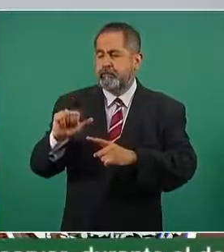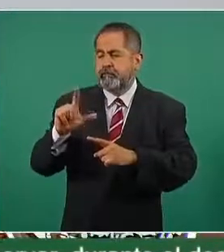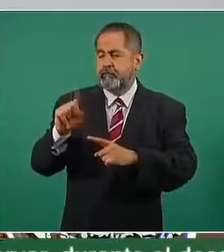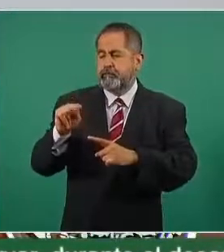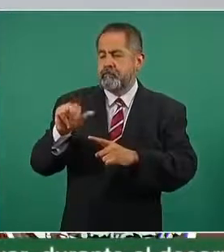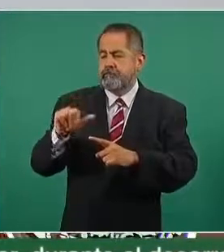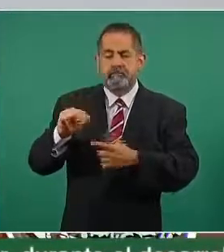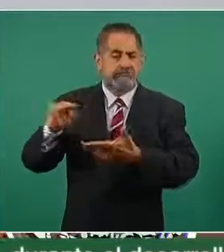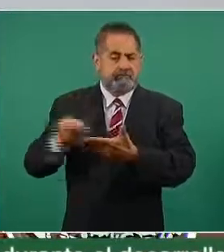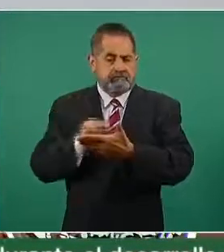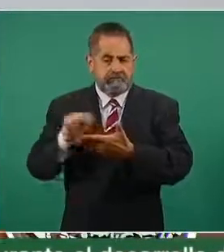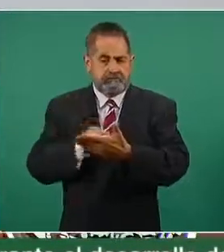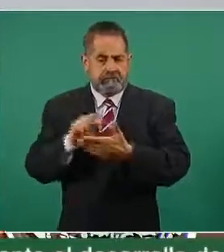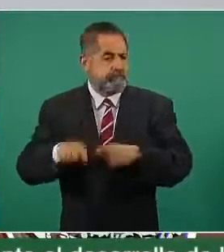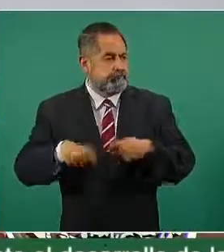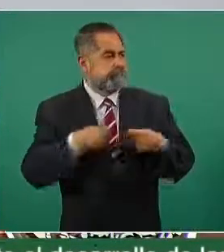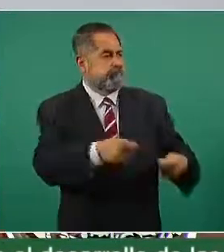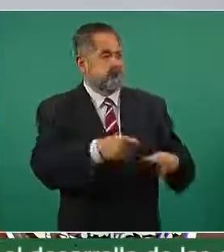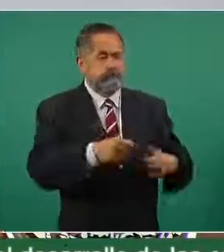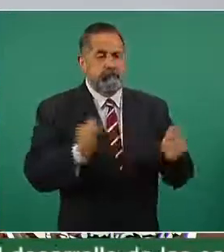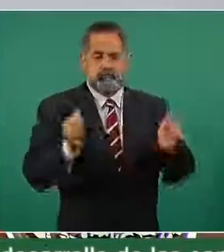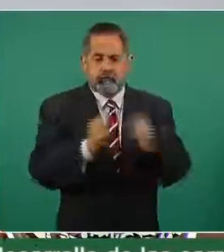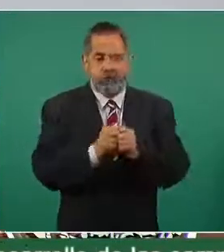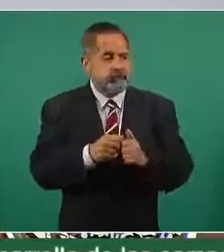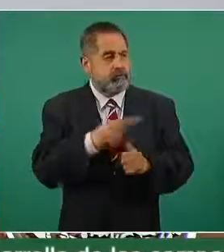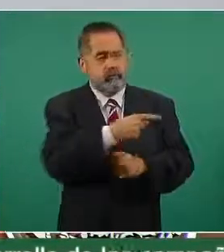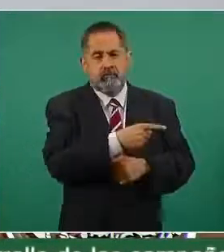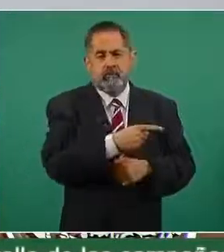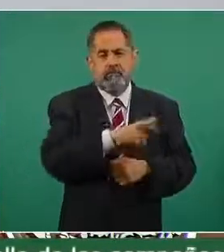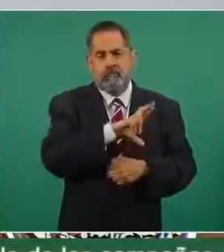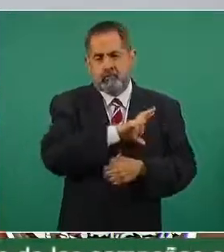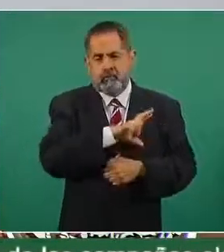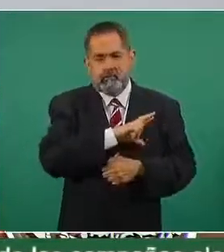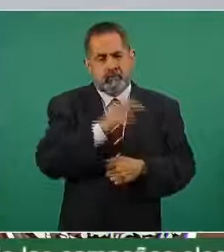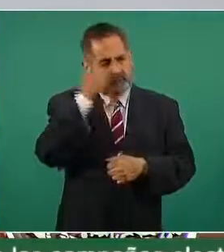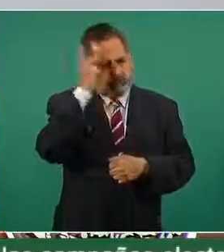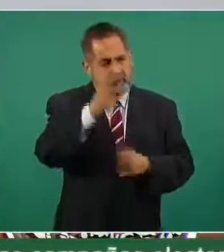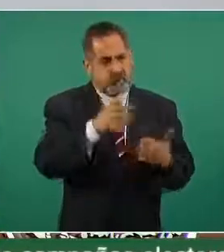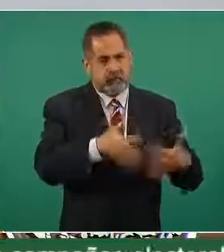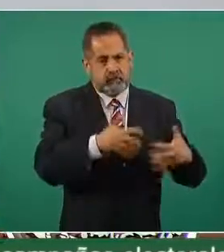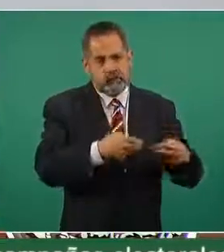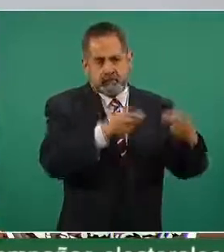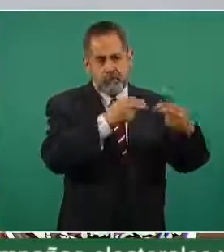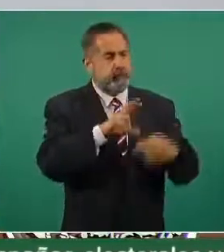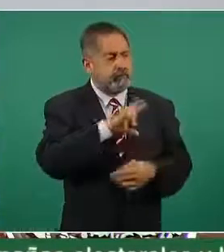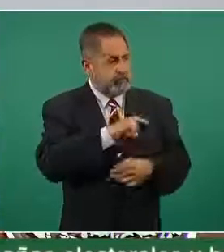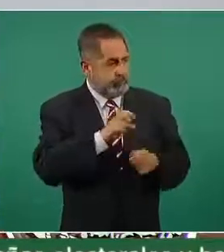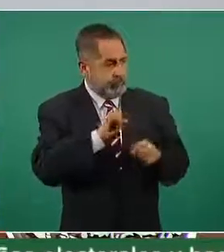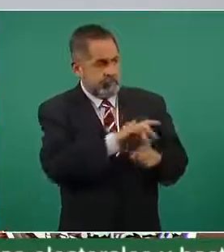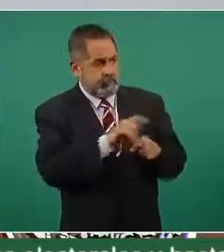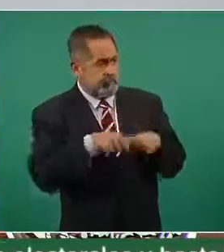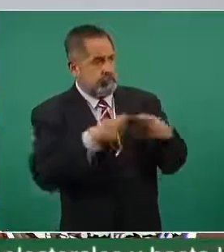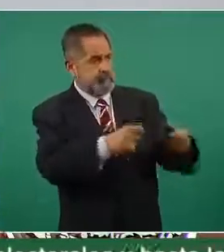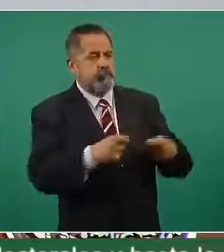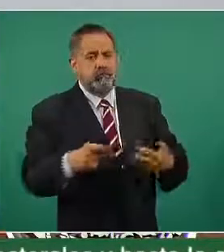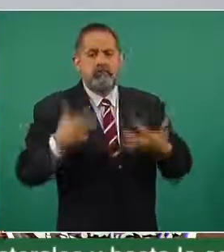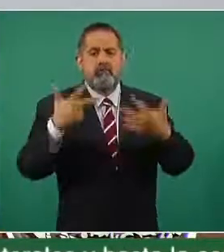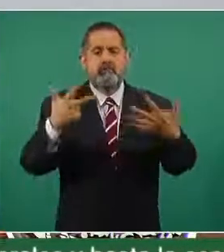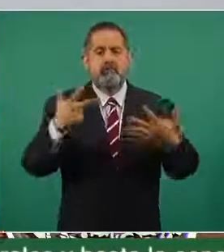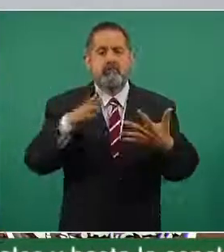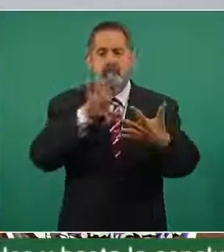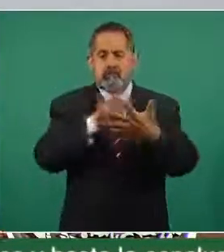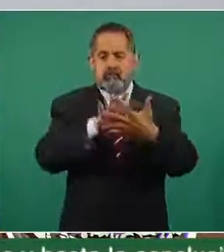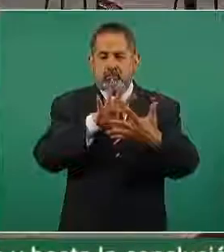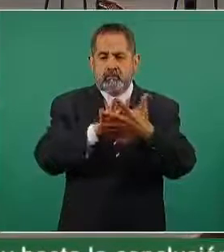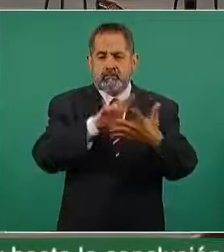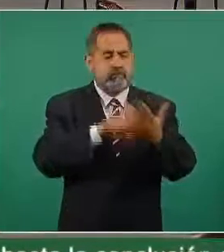se hizo esta firma con particulares para la construcción y operación del mismo número de penales, de